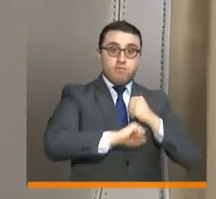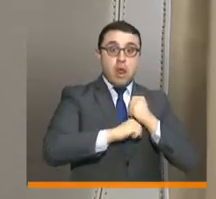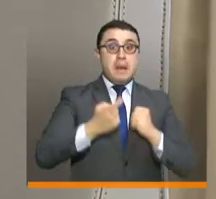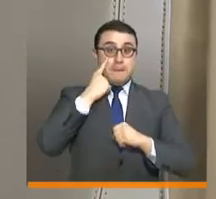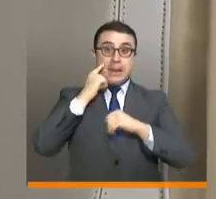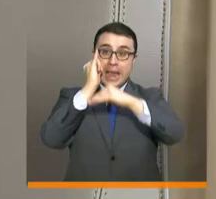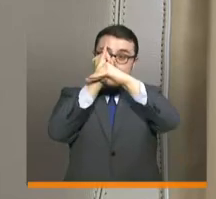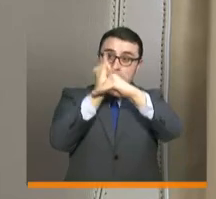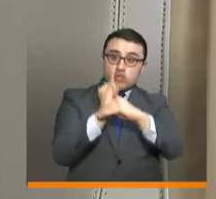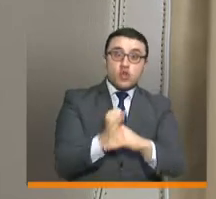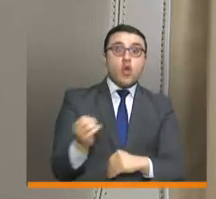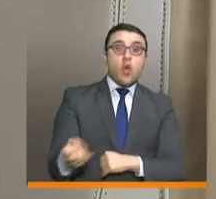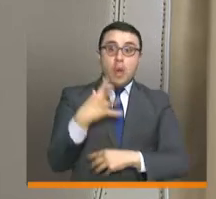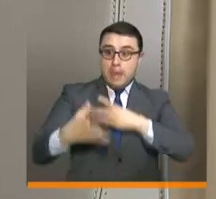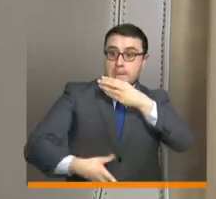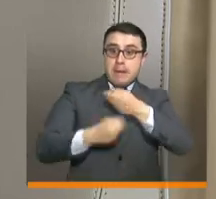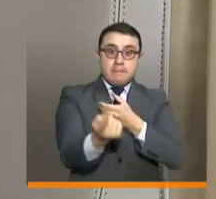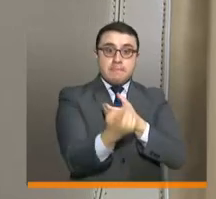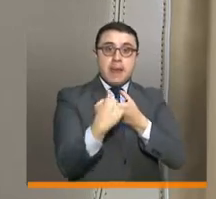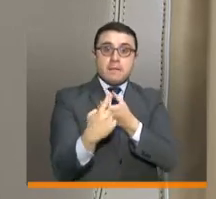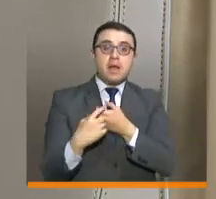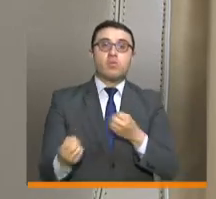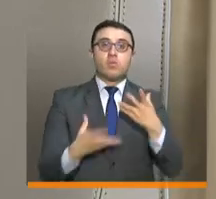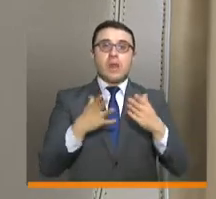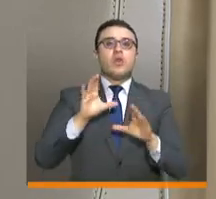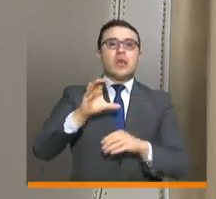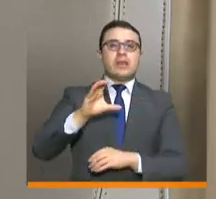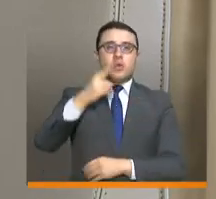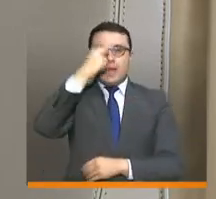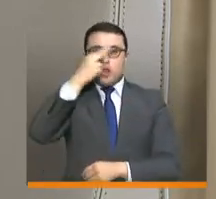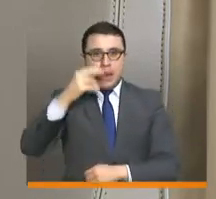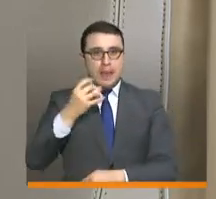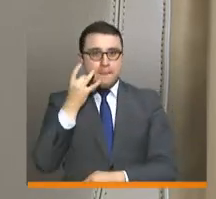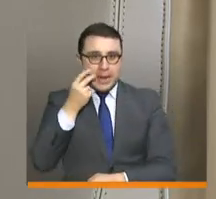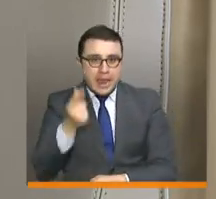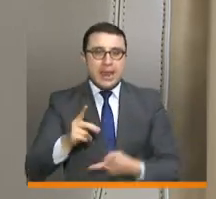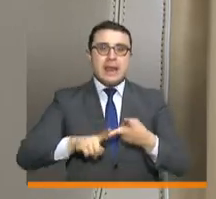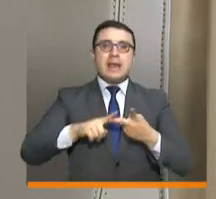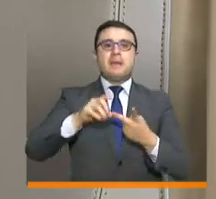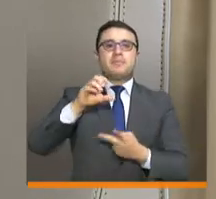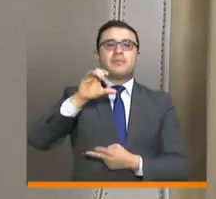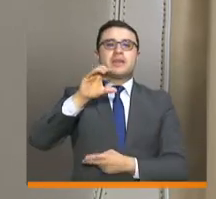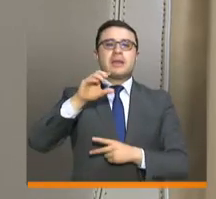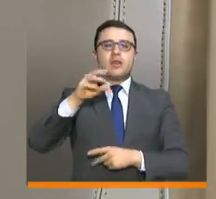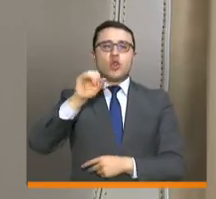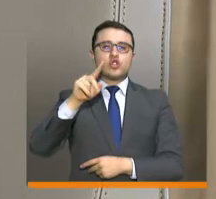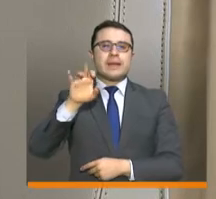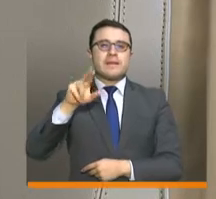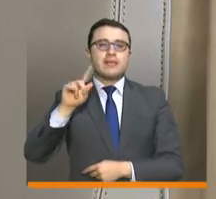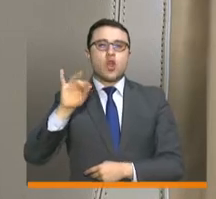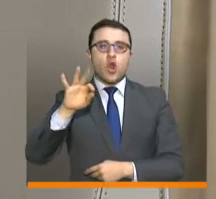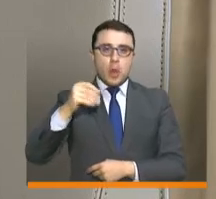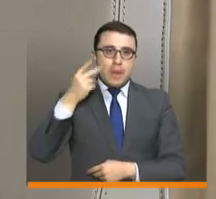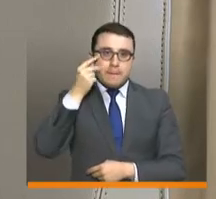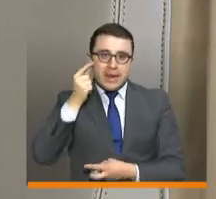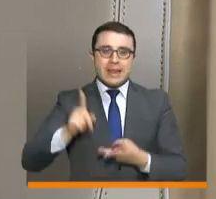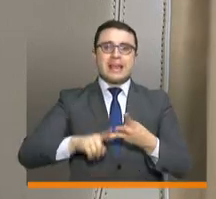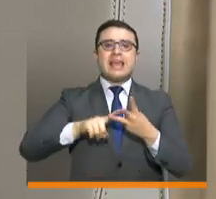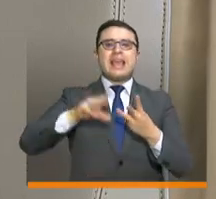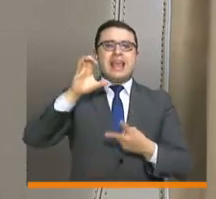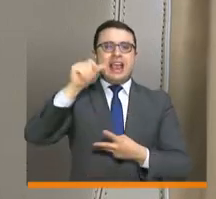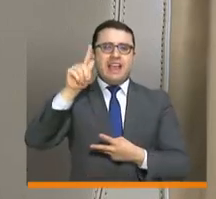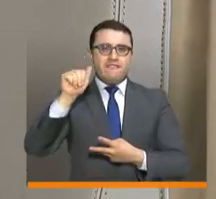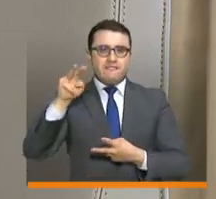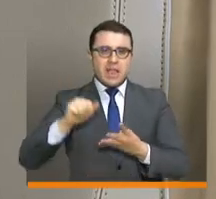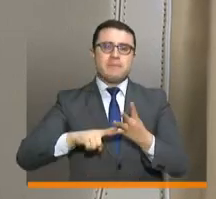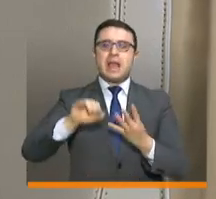cuántas instituciones más se suman, presidente. Tenemos la Católica de Pereira, el Conservatorio del Tolima, el ITA de Buga, la Institución Universitaria CAFAM, la Autónoma